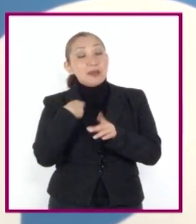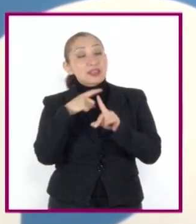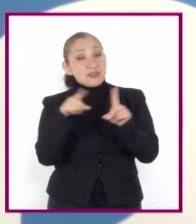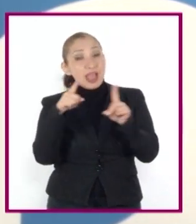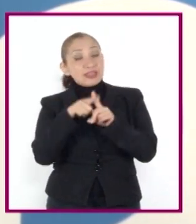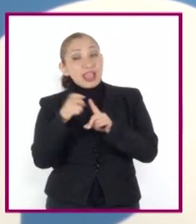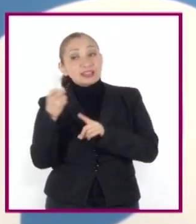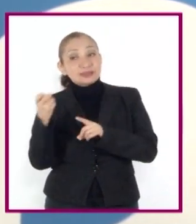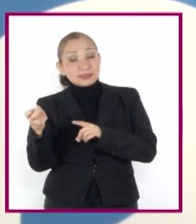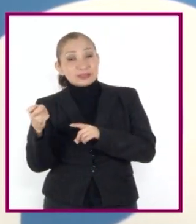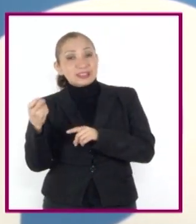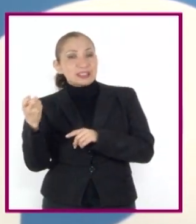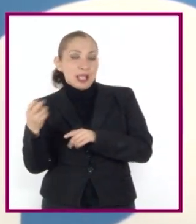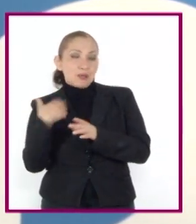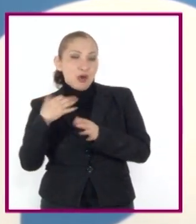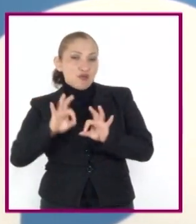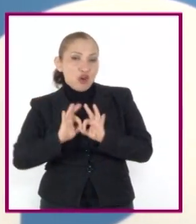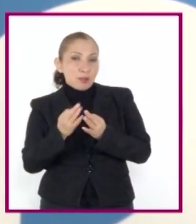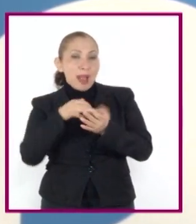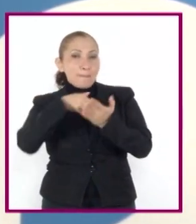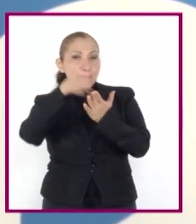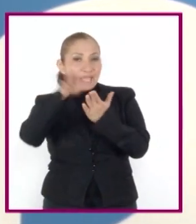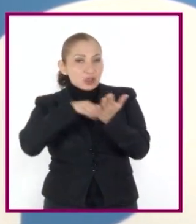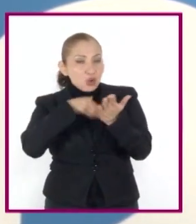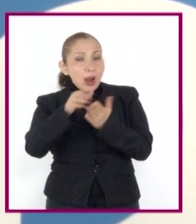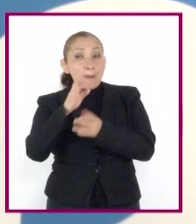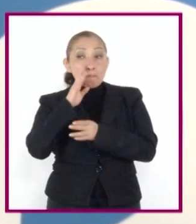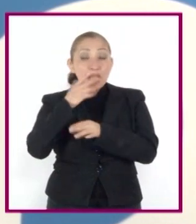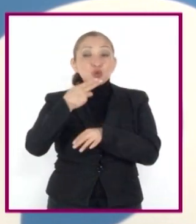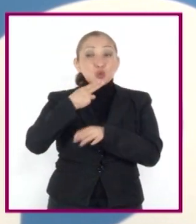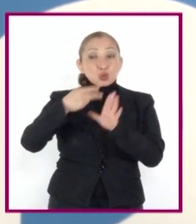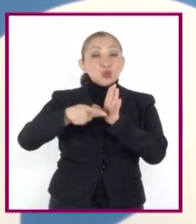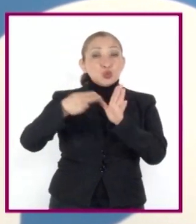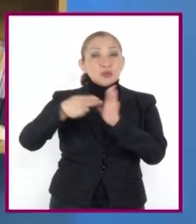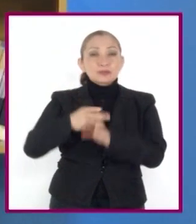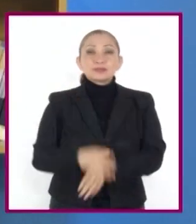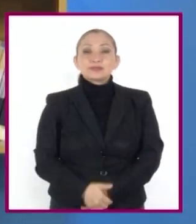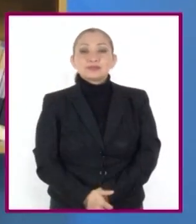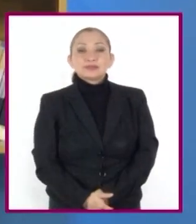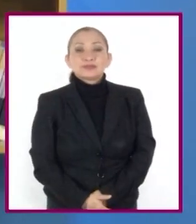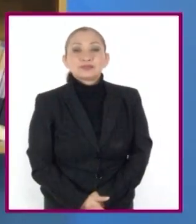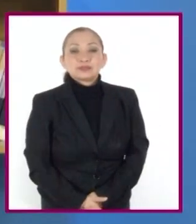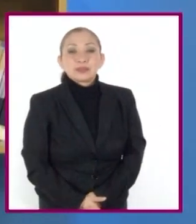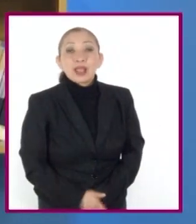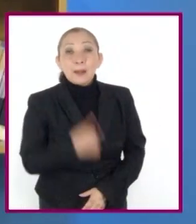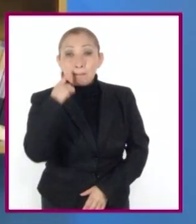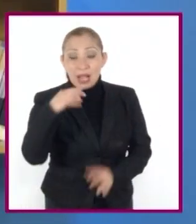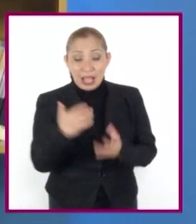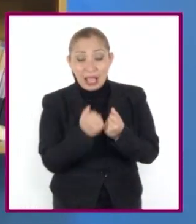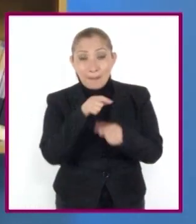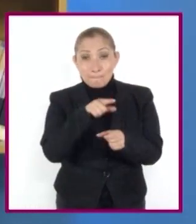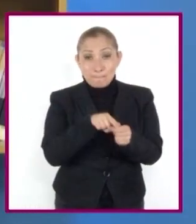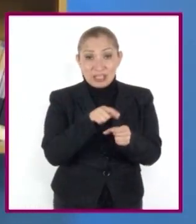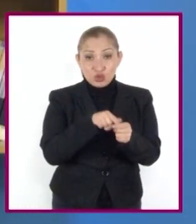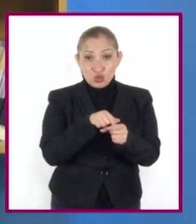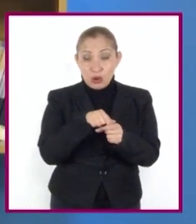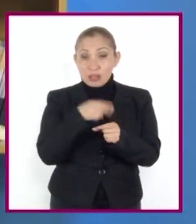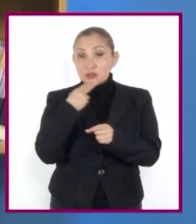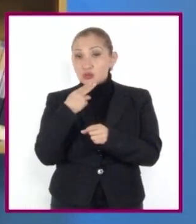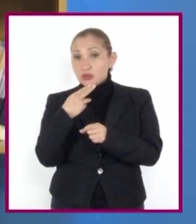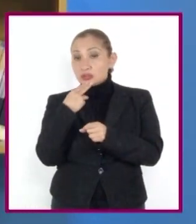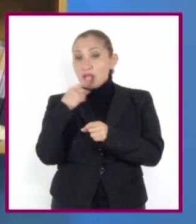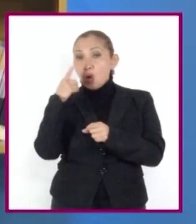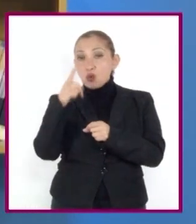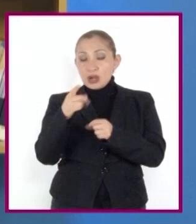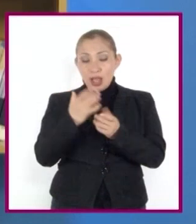numerosas razones por las que es un tipo de pintura cada vez más utilizado. Para la recuperación de pintura se utiliza